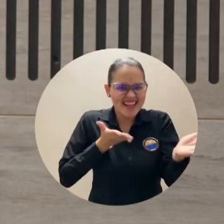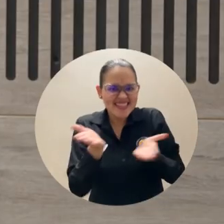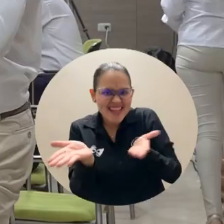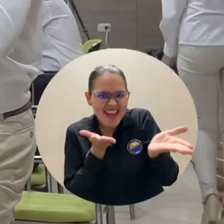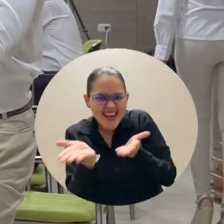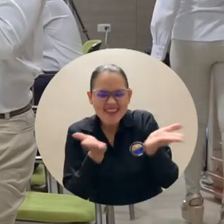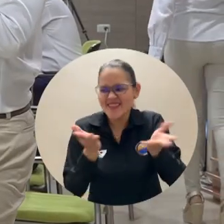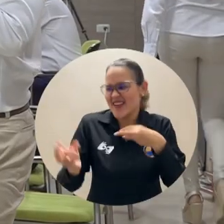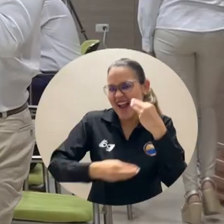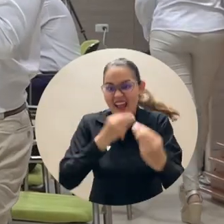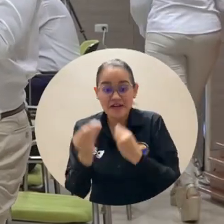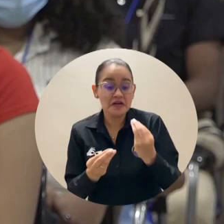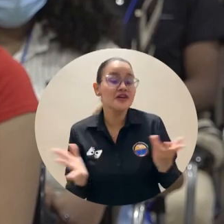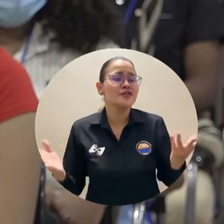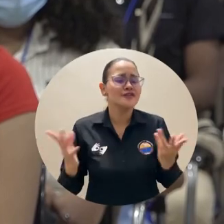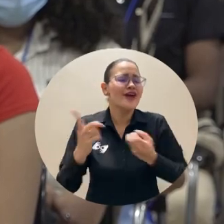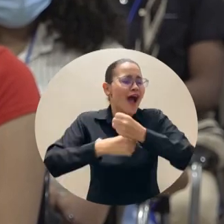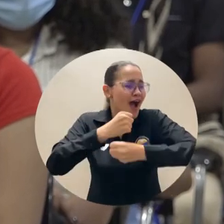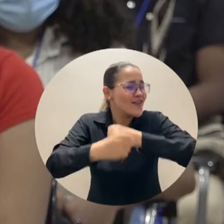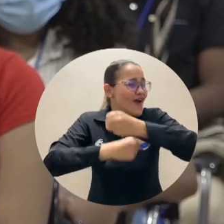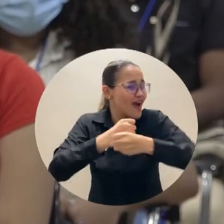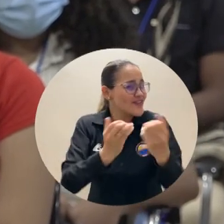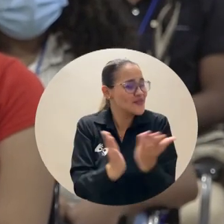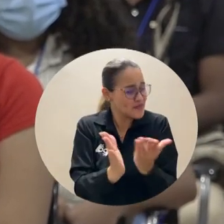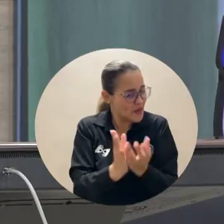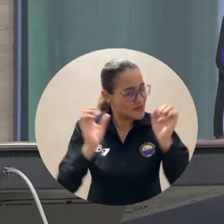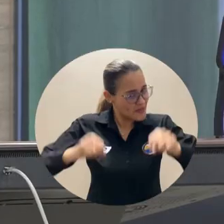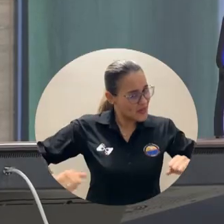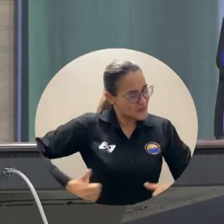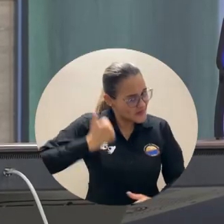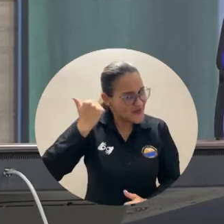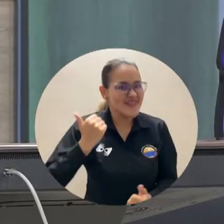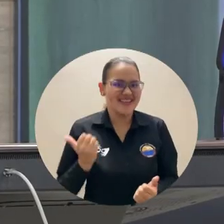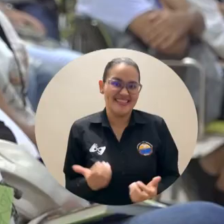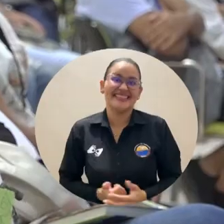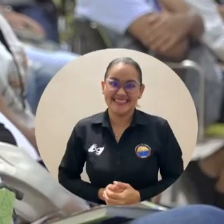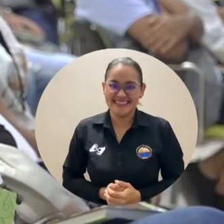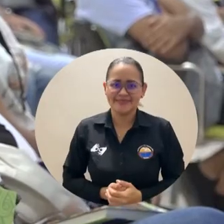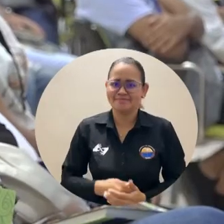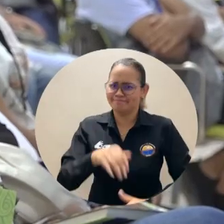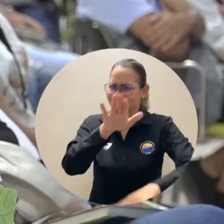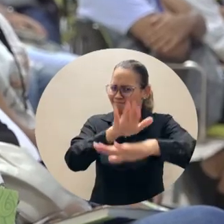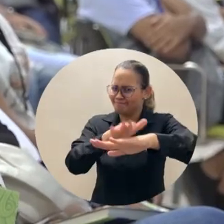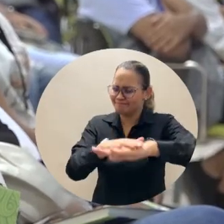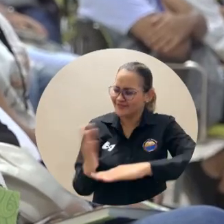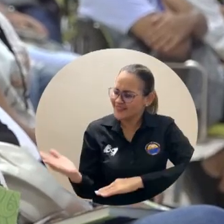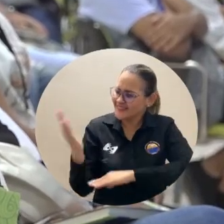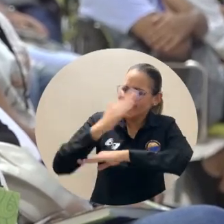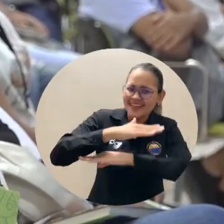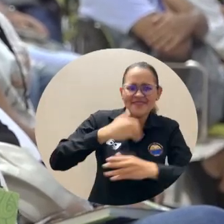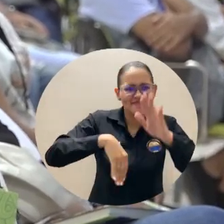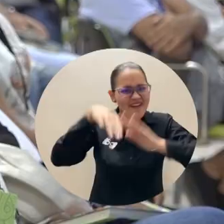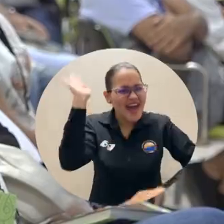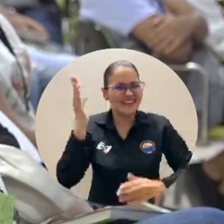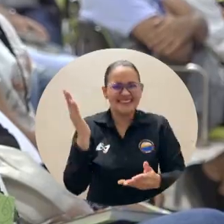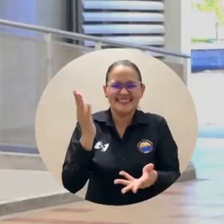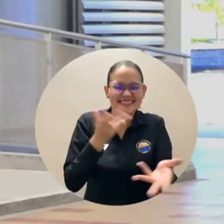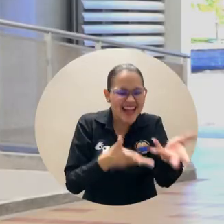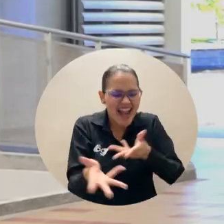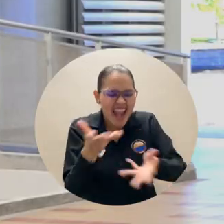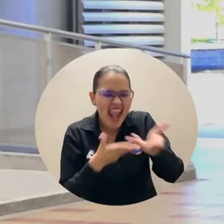a los jóvenes los servicios institucionales y de bienestar universitario a los cuales podrán acceder en el transcurso de su formación